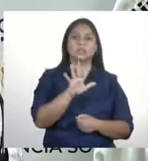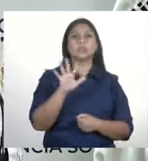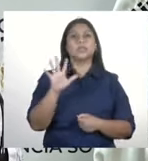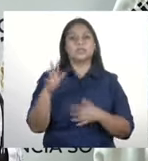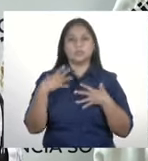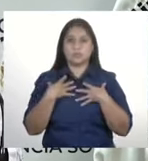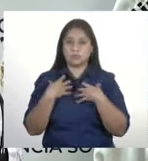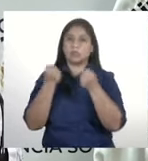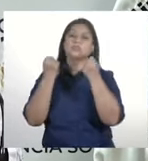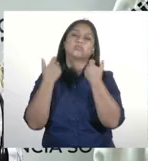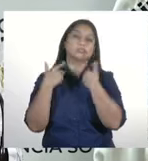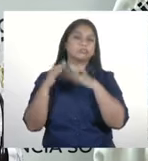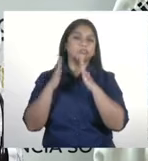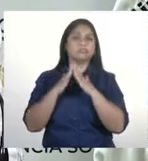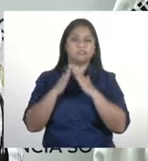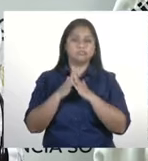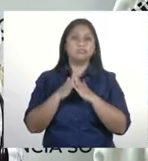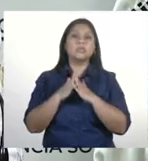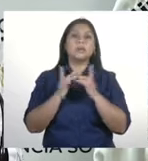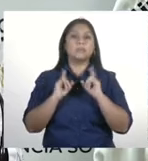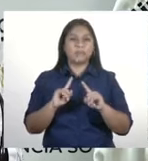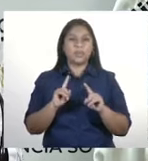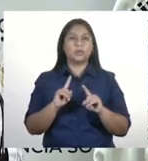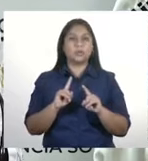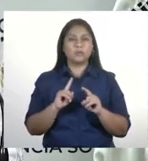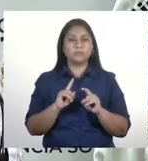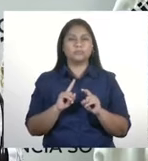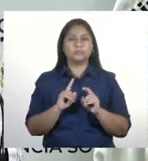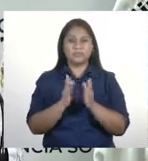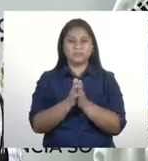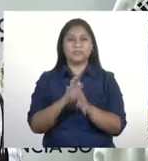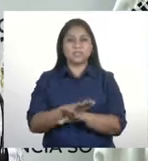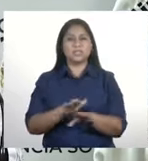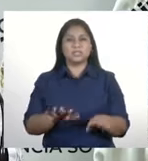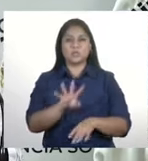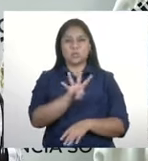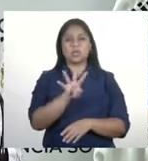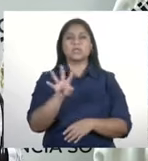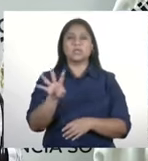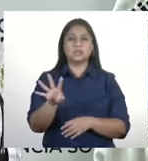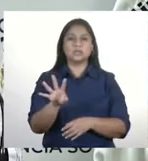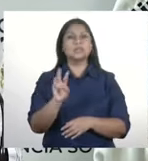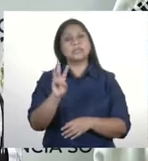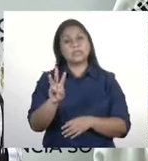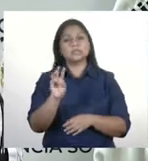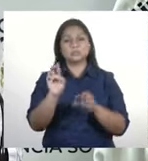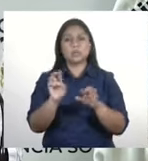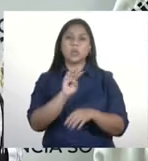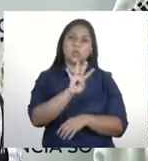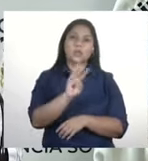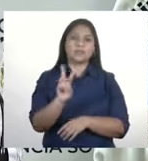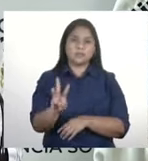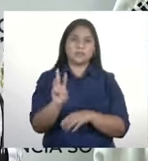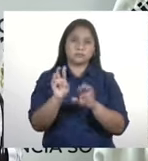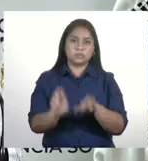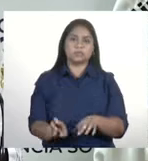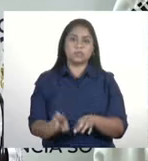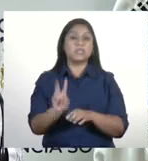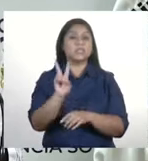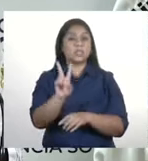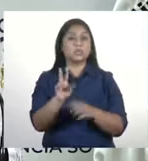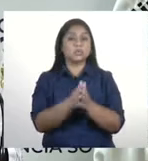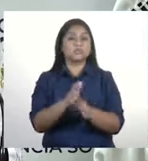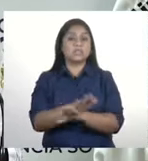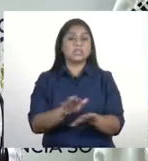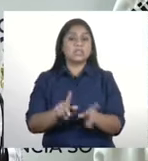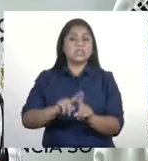155 recuperados, pero seguimos lamentando el fallecimiento de 43 personas y 2 fallecidos por